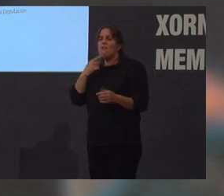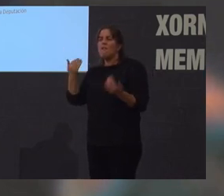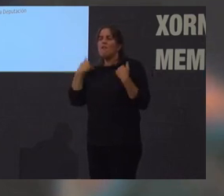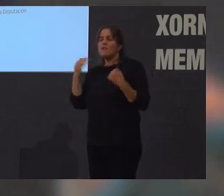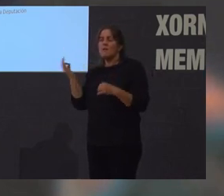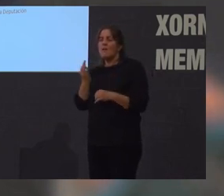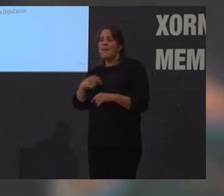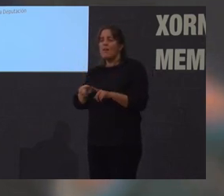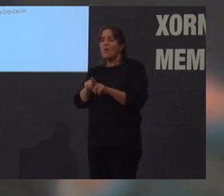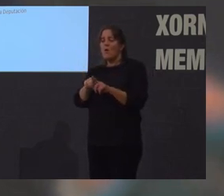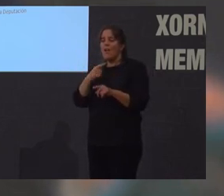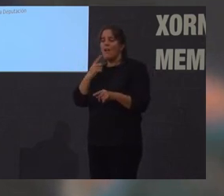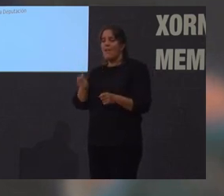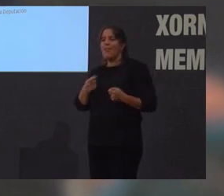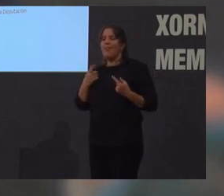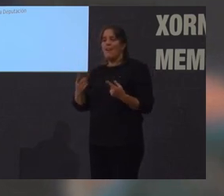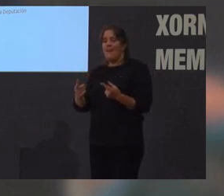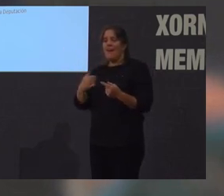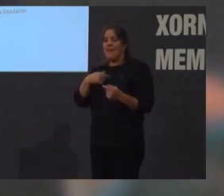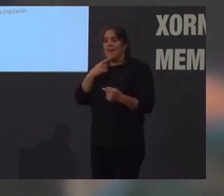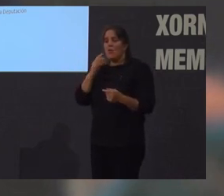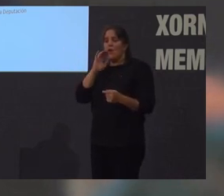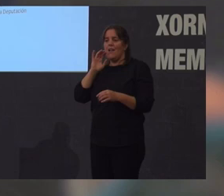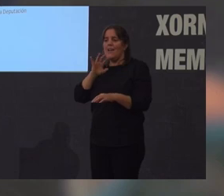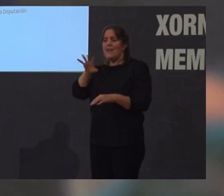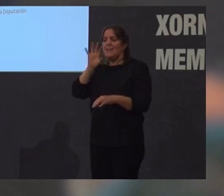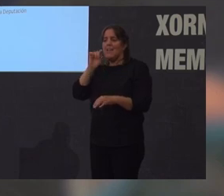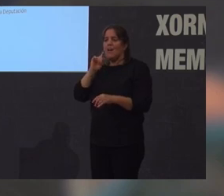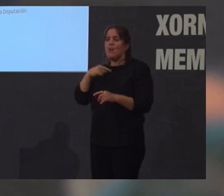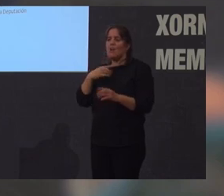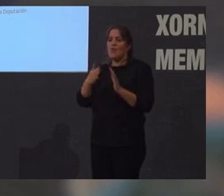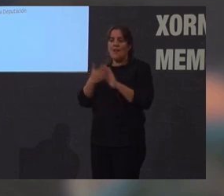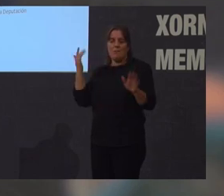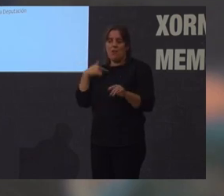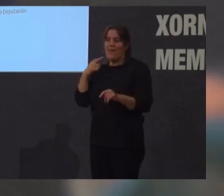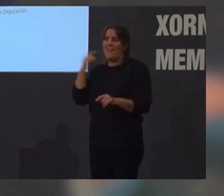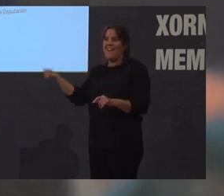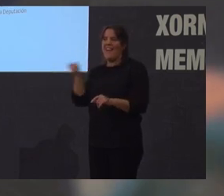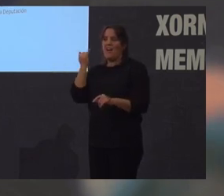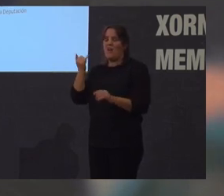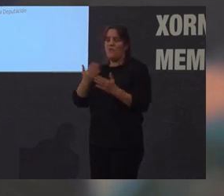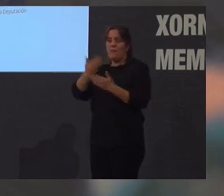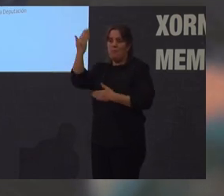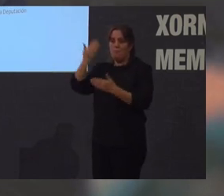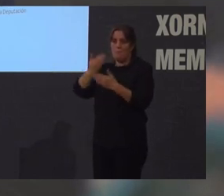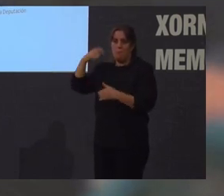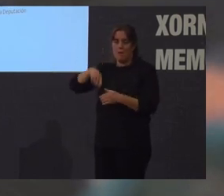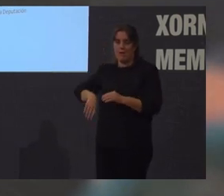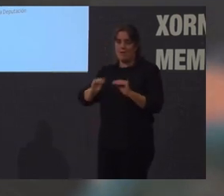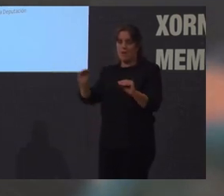de fletar el dragón rápido para traer a Franco a España, y era el jefe de prensa de, bueno, el jefe de la propaganda franquista,